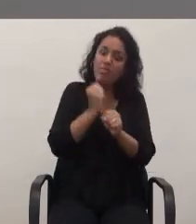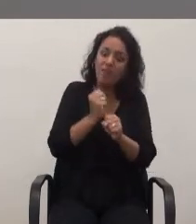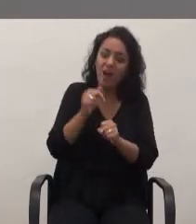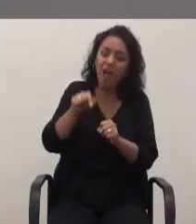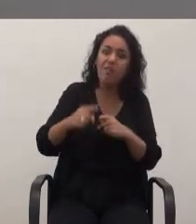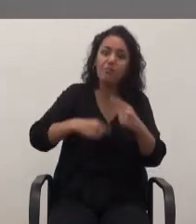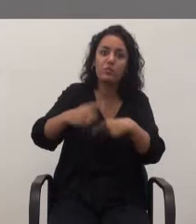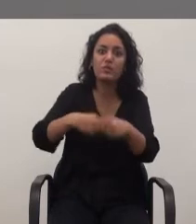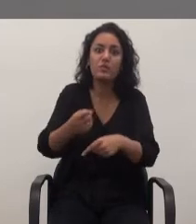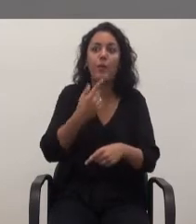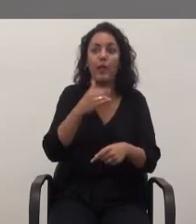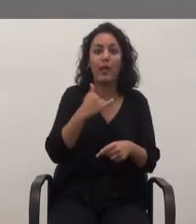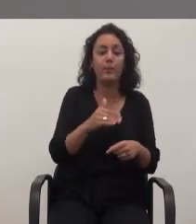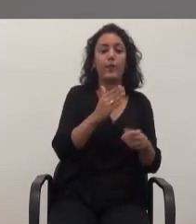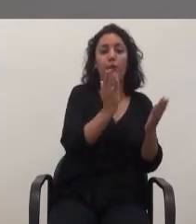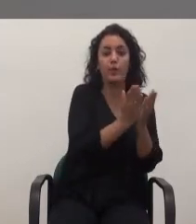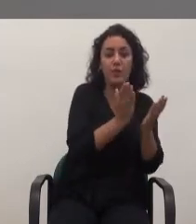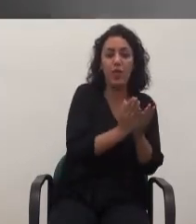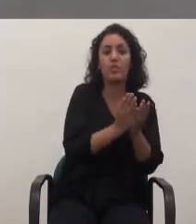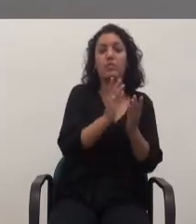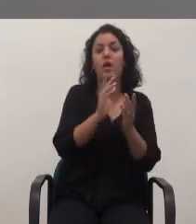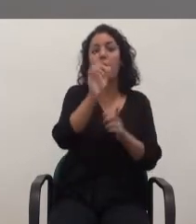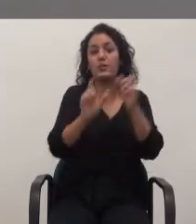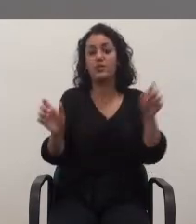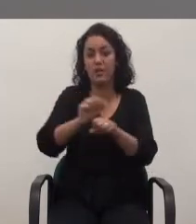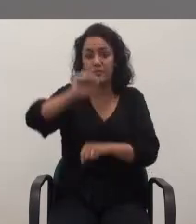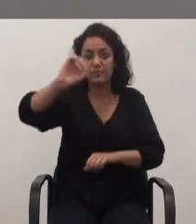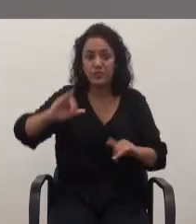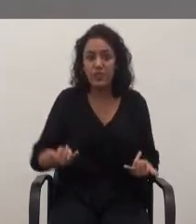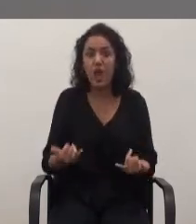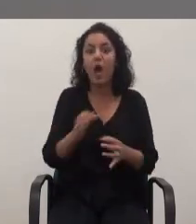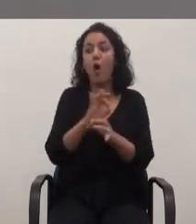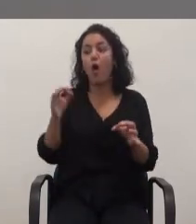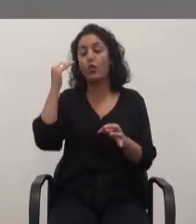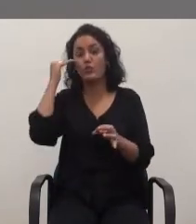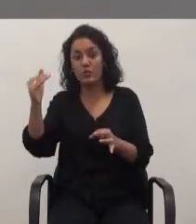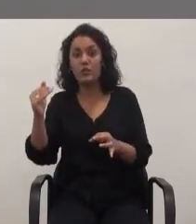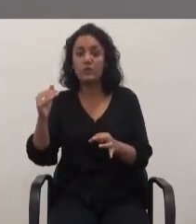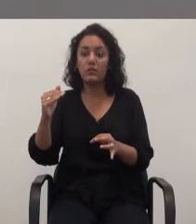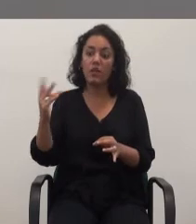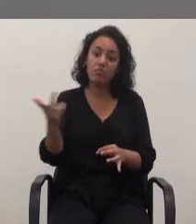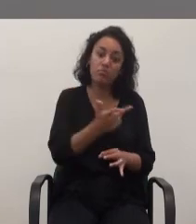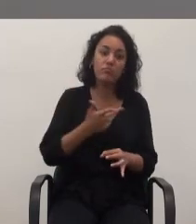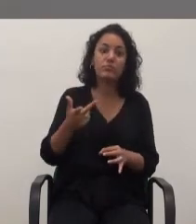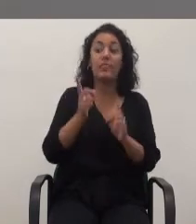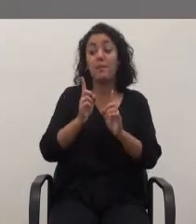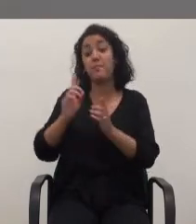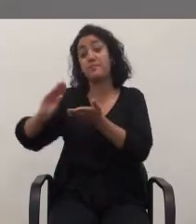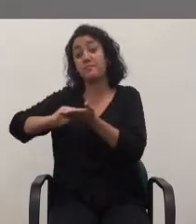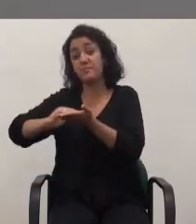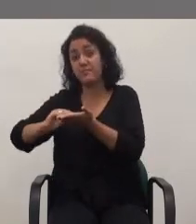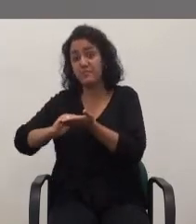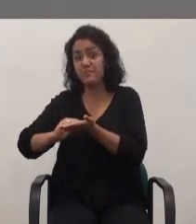orden estudiantil, desde el orden de egresados, también los compañeros funcionarios administrativos, técnicos y de servicios